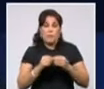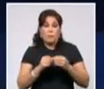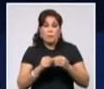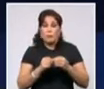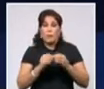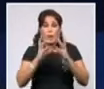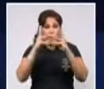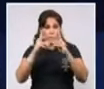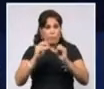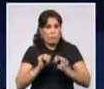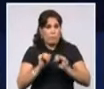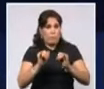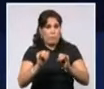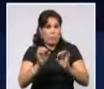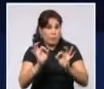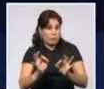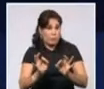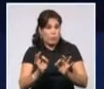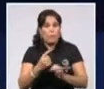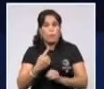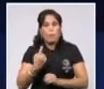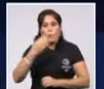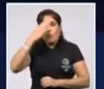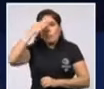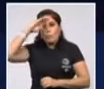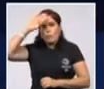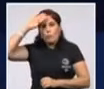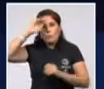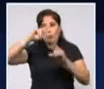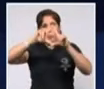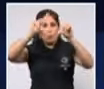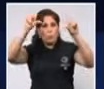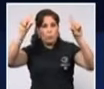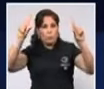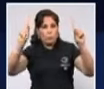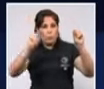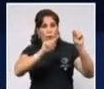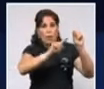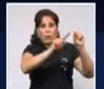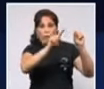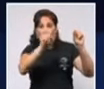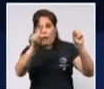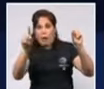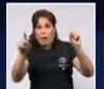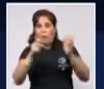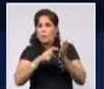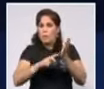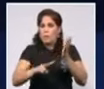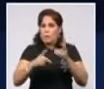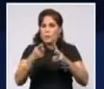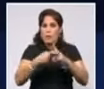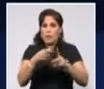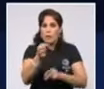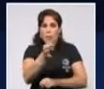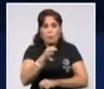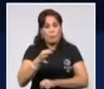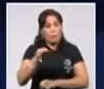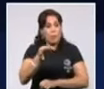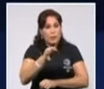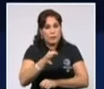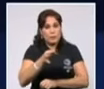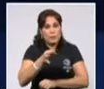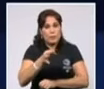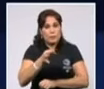de la enfermedad en nuestro país, por provincias, por municipios, pues